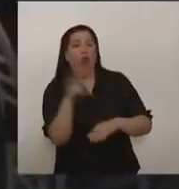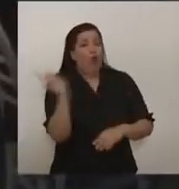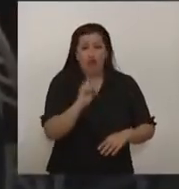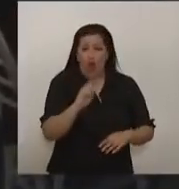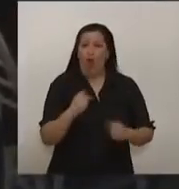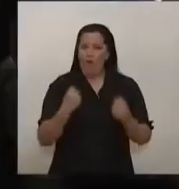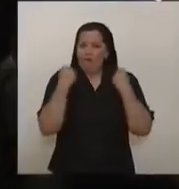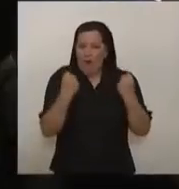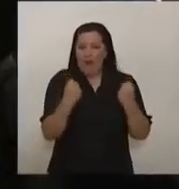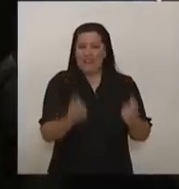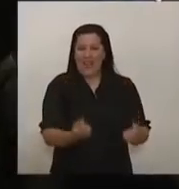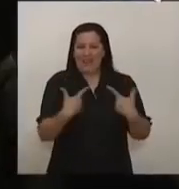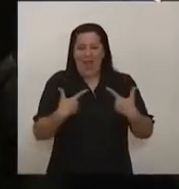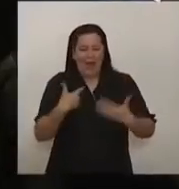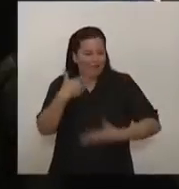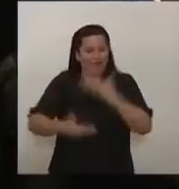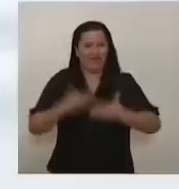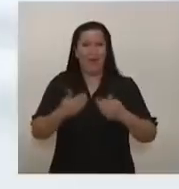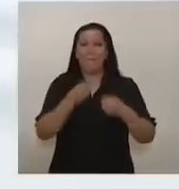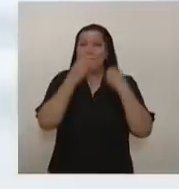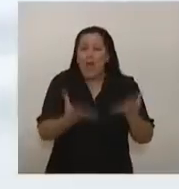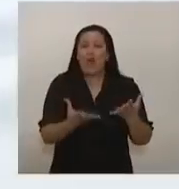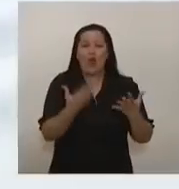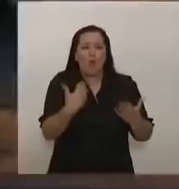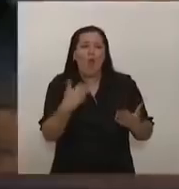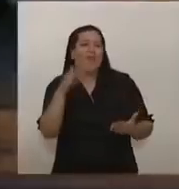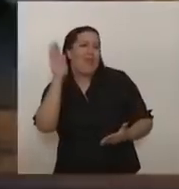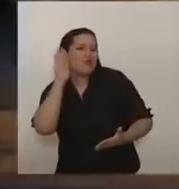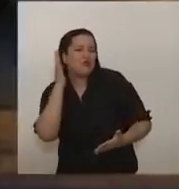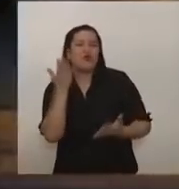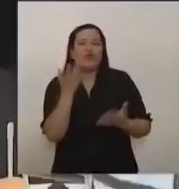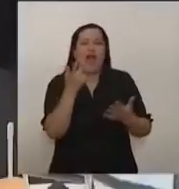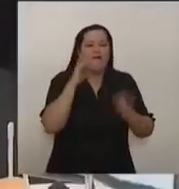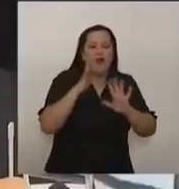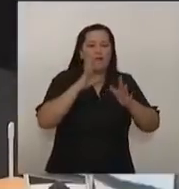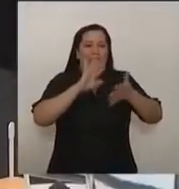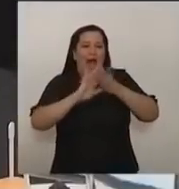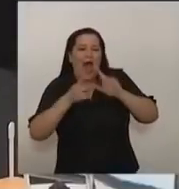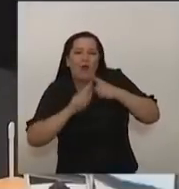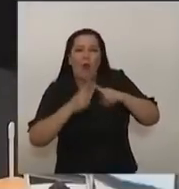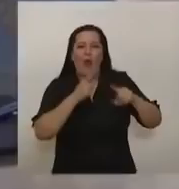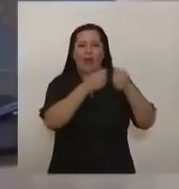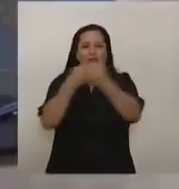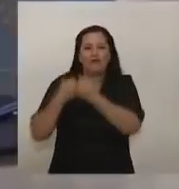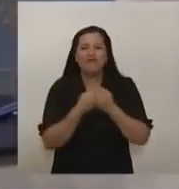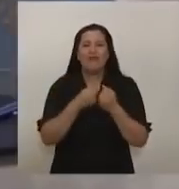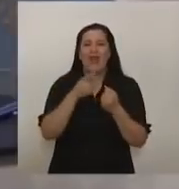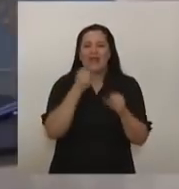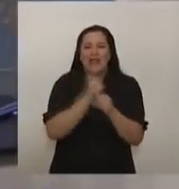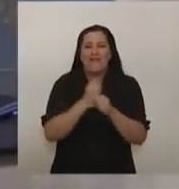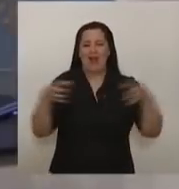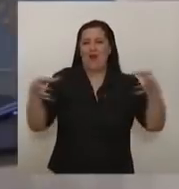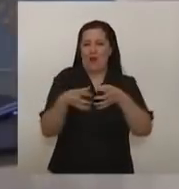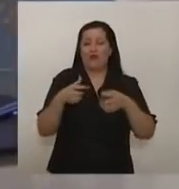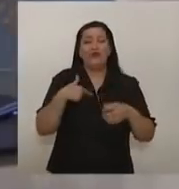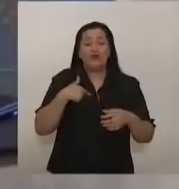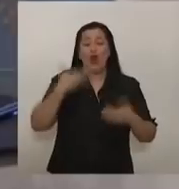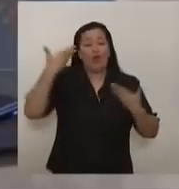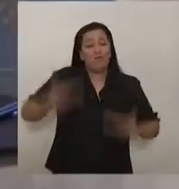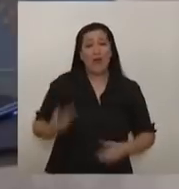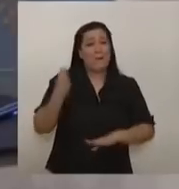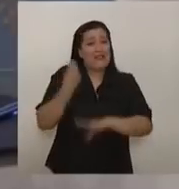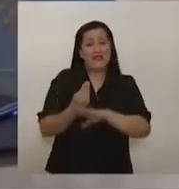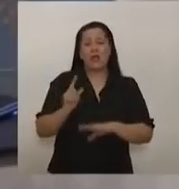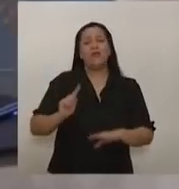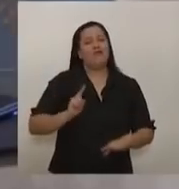nuestra fuerza. Que podemos ser mejores si nos escuchamos, si acordamos, si trabajamos juntos. Ser presidente fue un honor